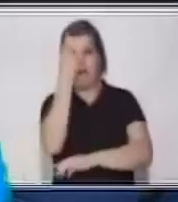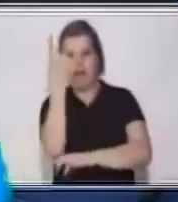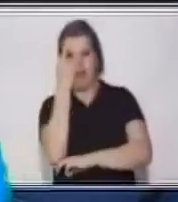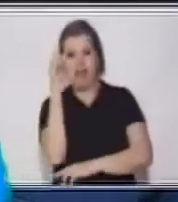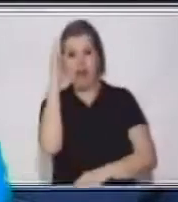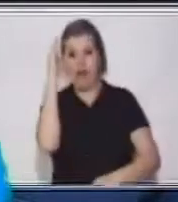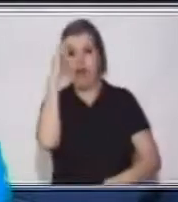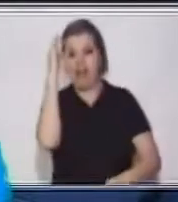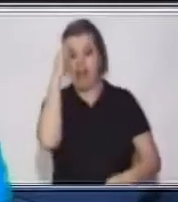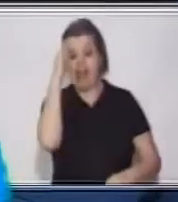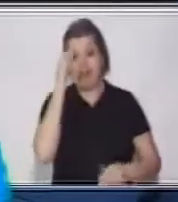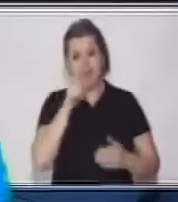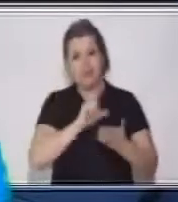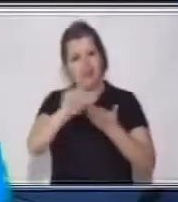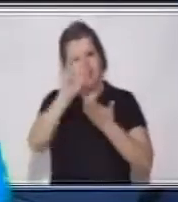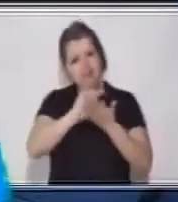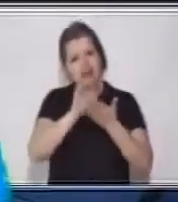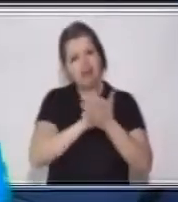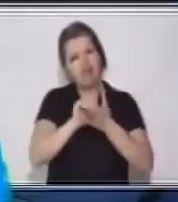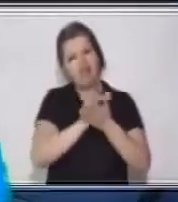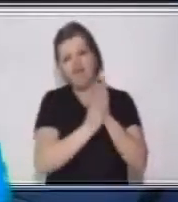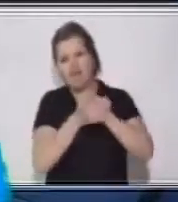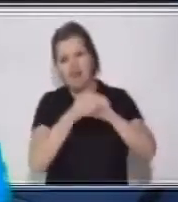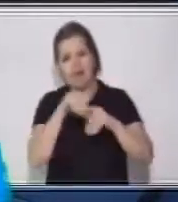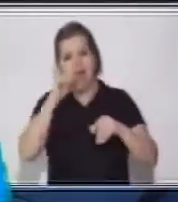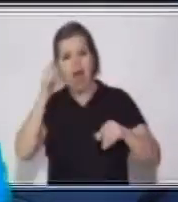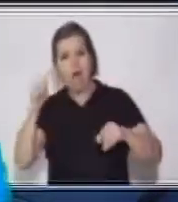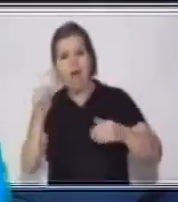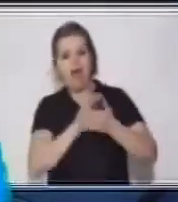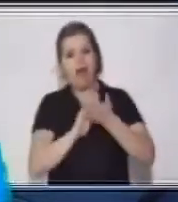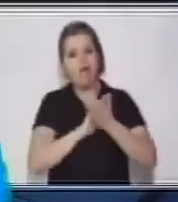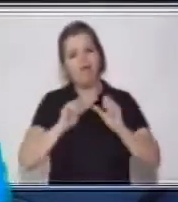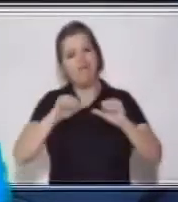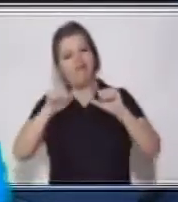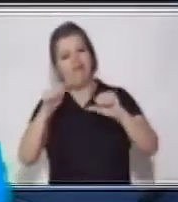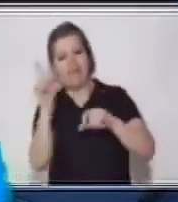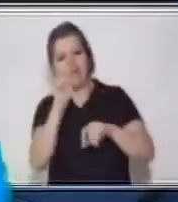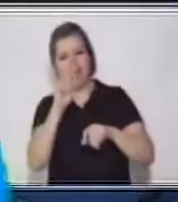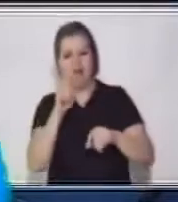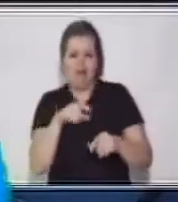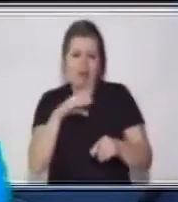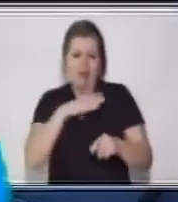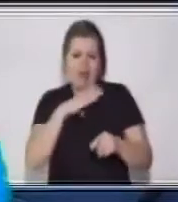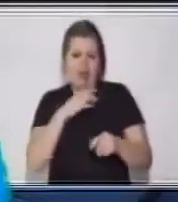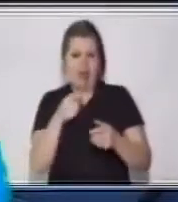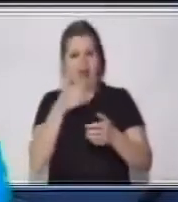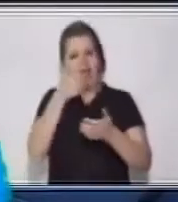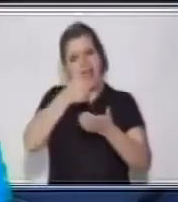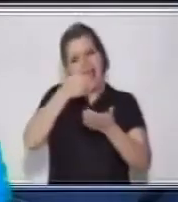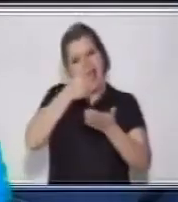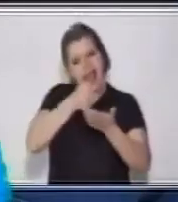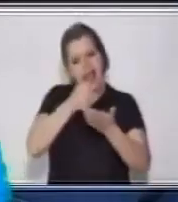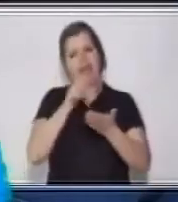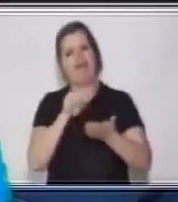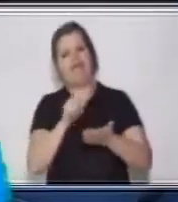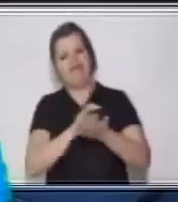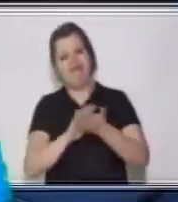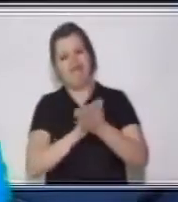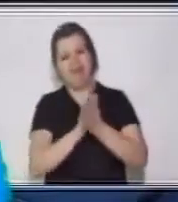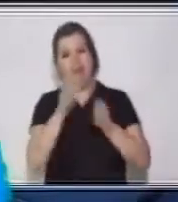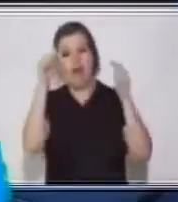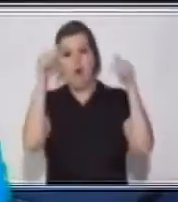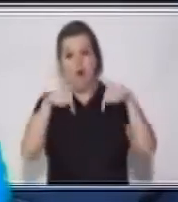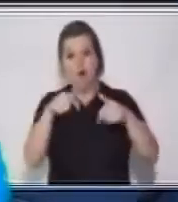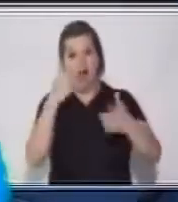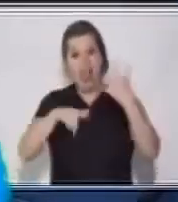siempre recordarles que se laven constantemente sus manos con agua y con jabón, y si no también pueden utilizar su gel antibacterial. Y hoy